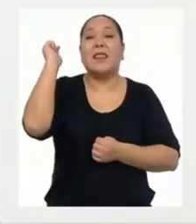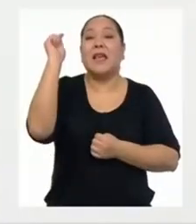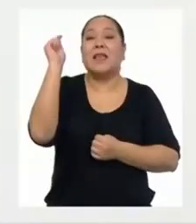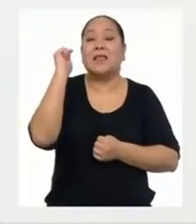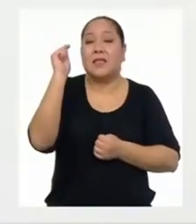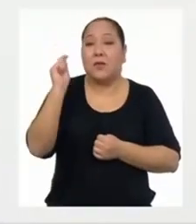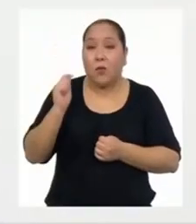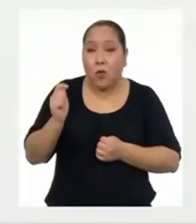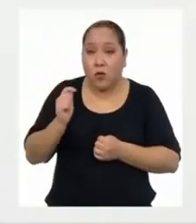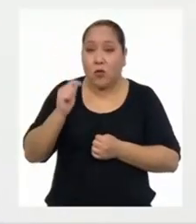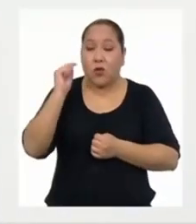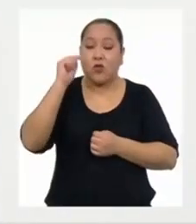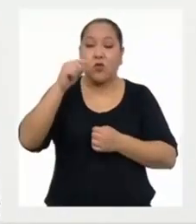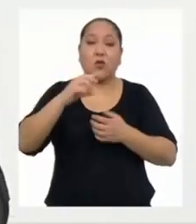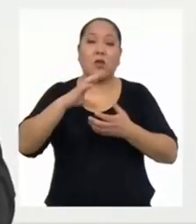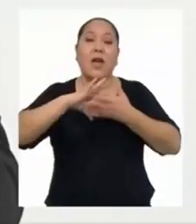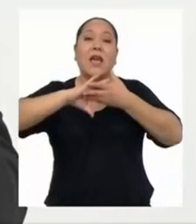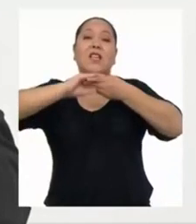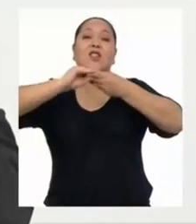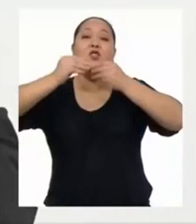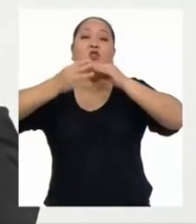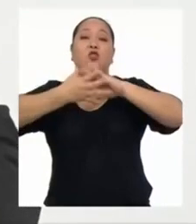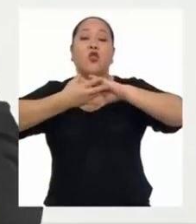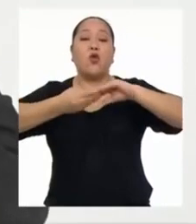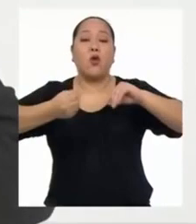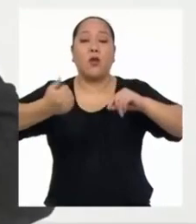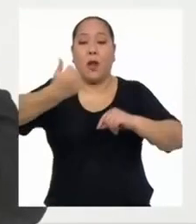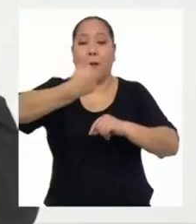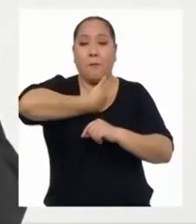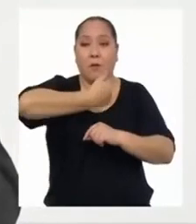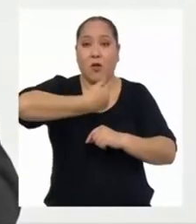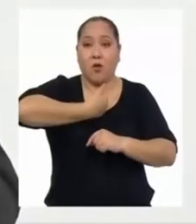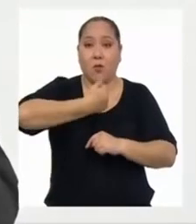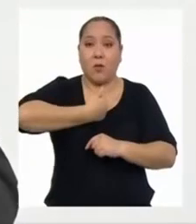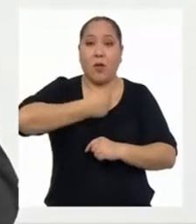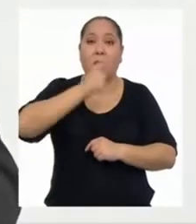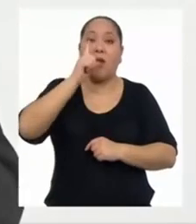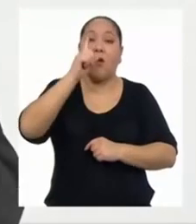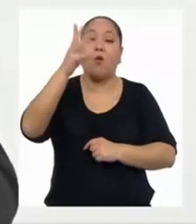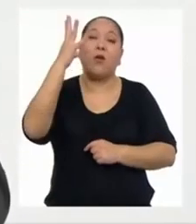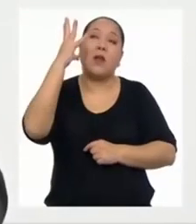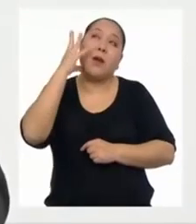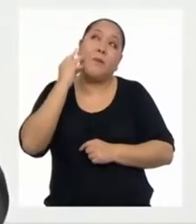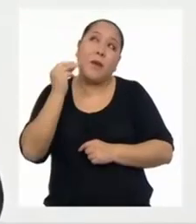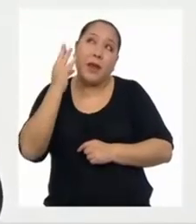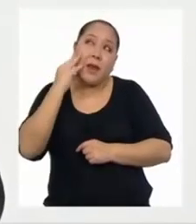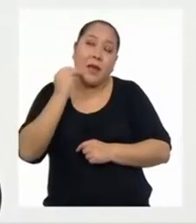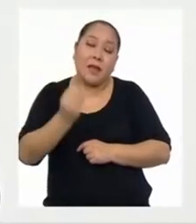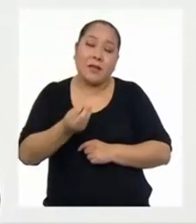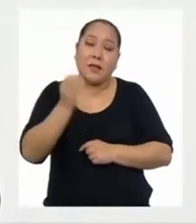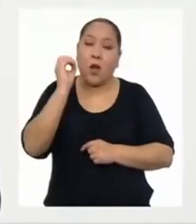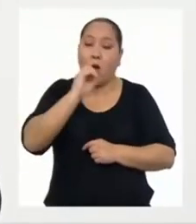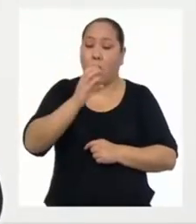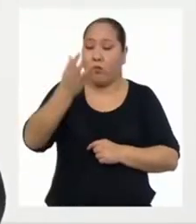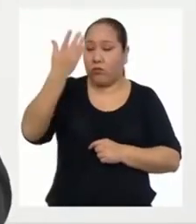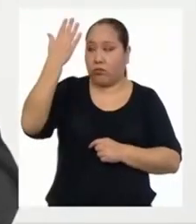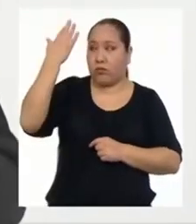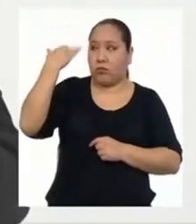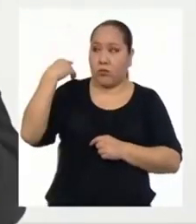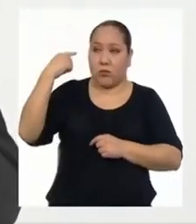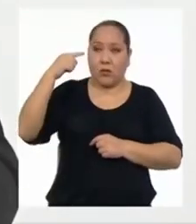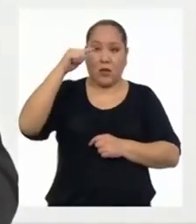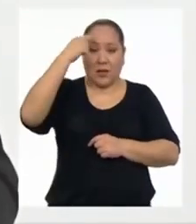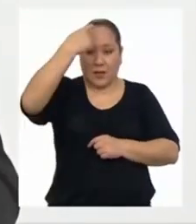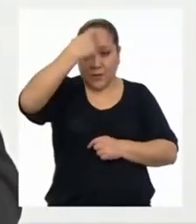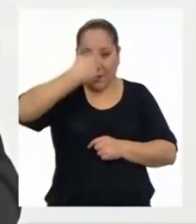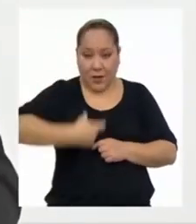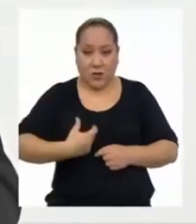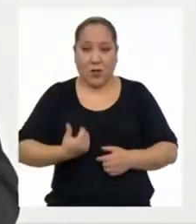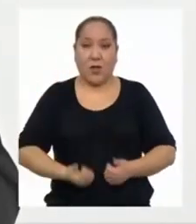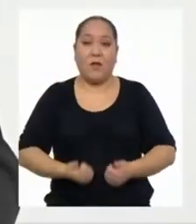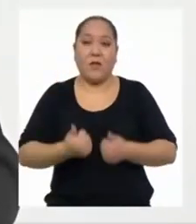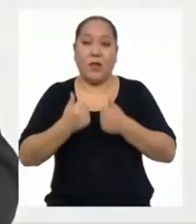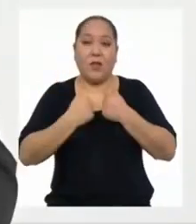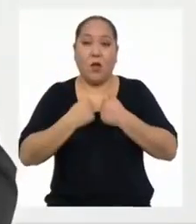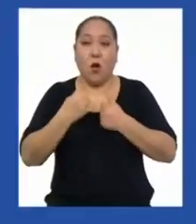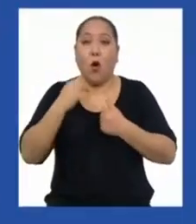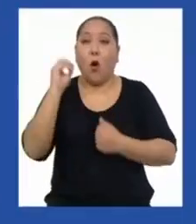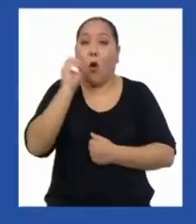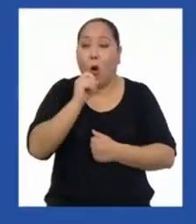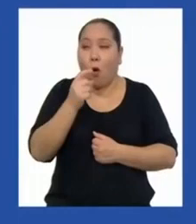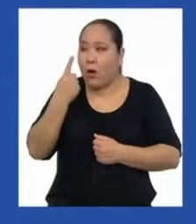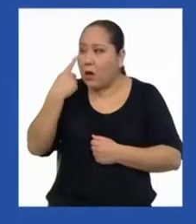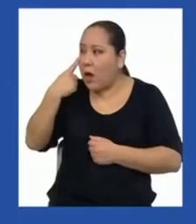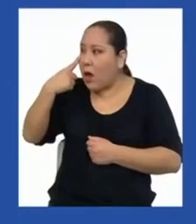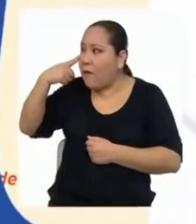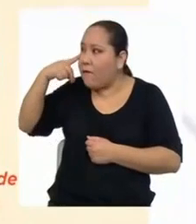un relato personal sobre una experiencia o situación que alguien ha vivido o de la que ha sido